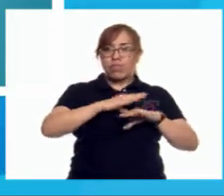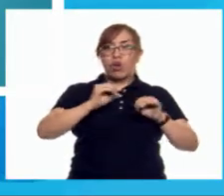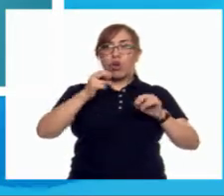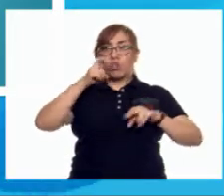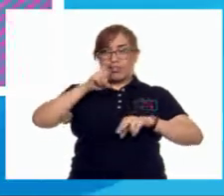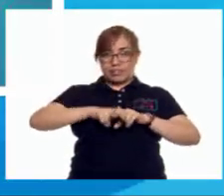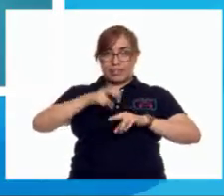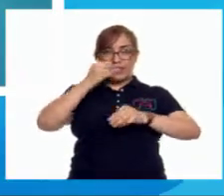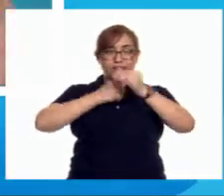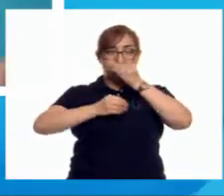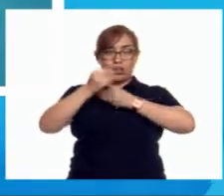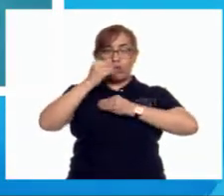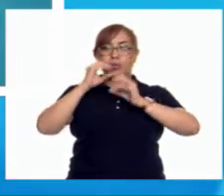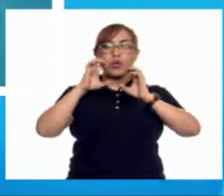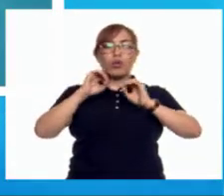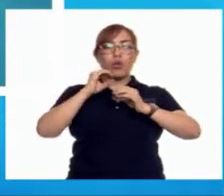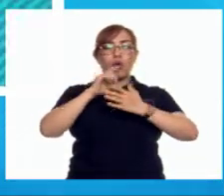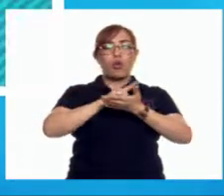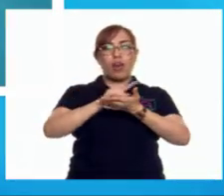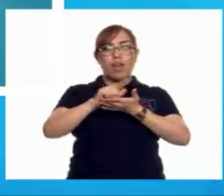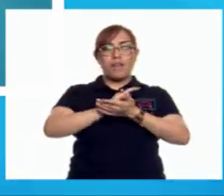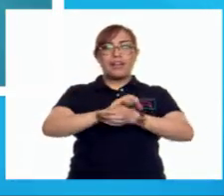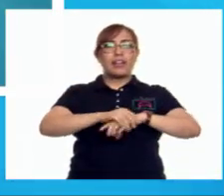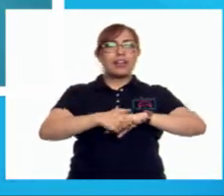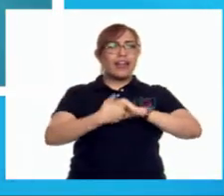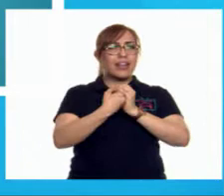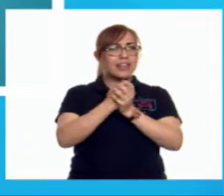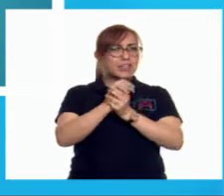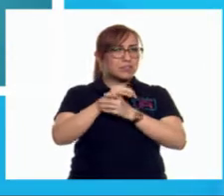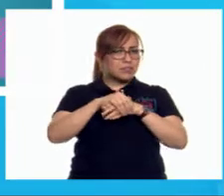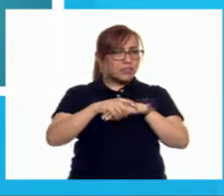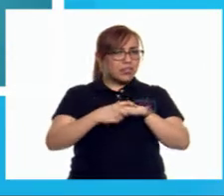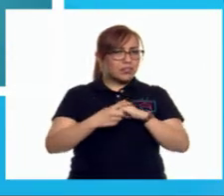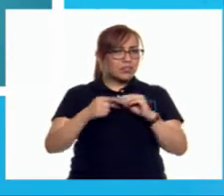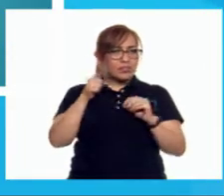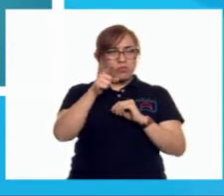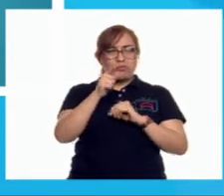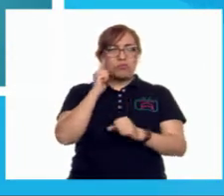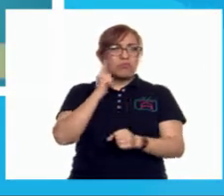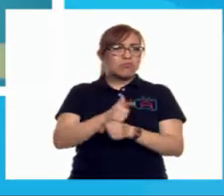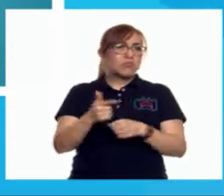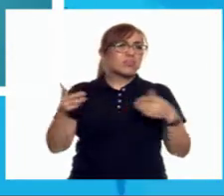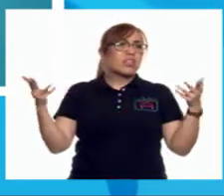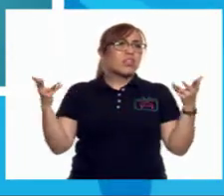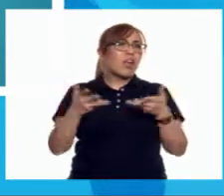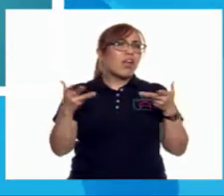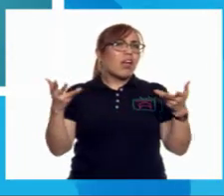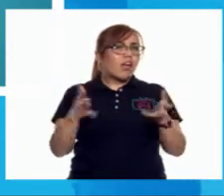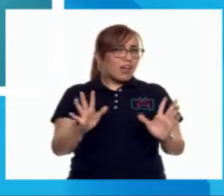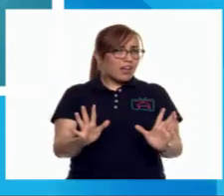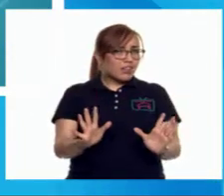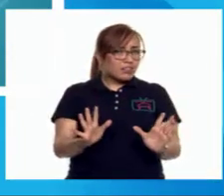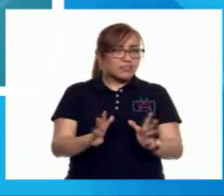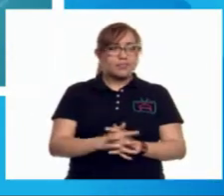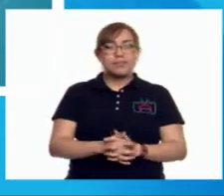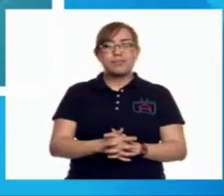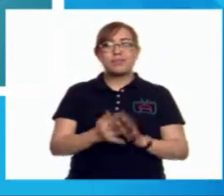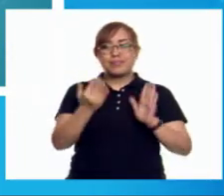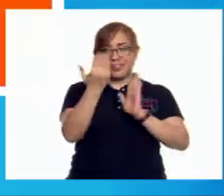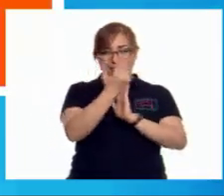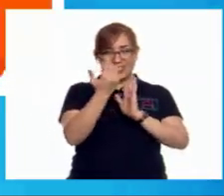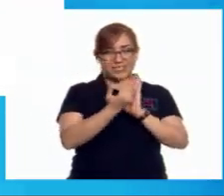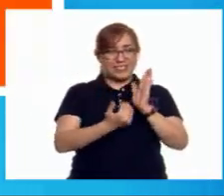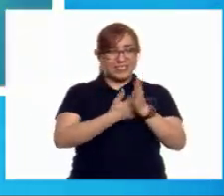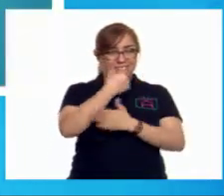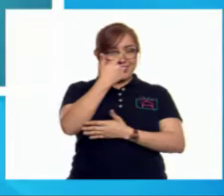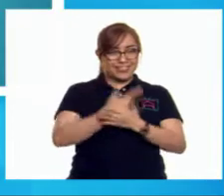lávate las manos. ¿Puedes identificar qué haces paso a paso para lograr esta tarea? Esos pasos son